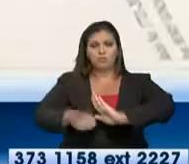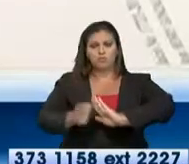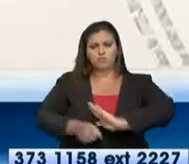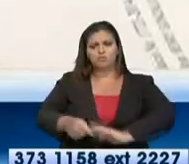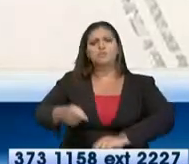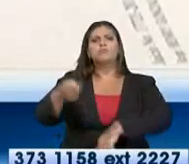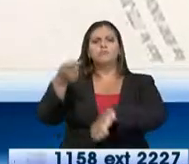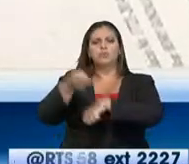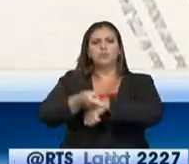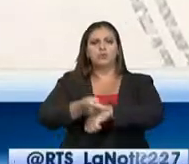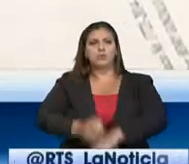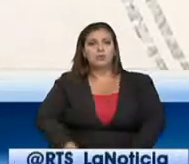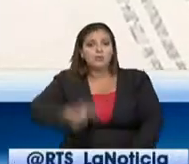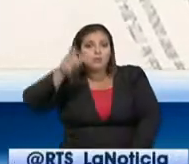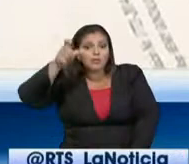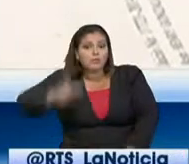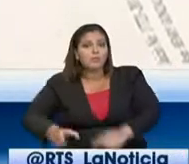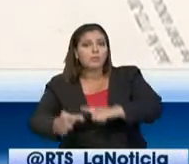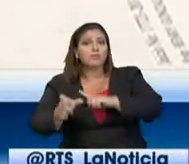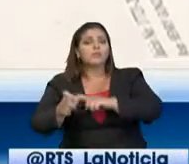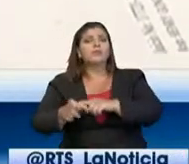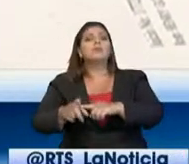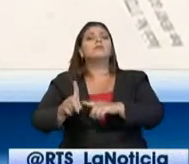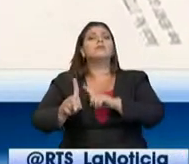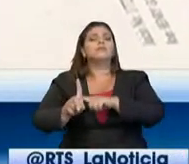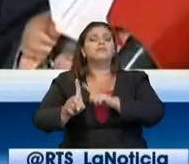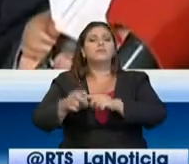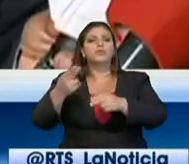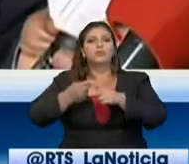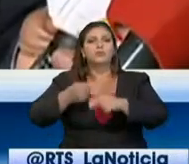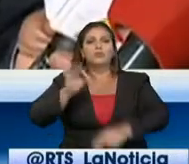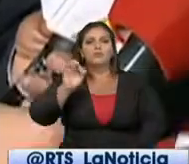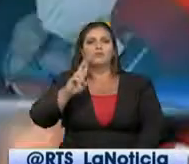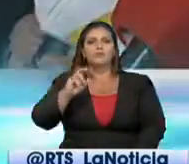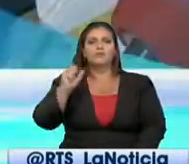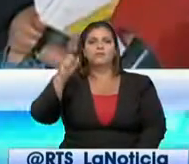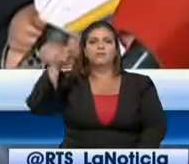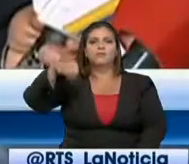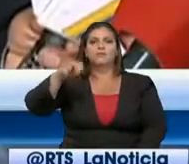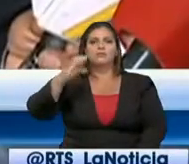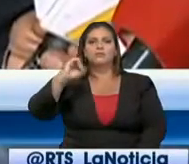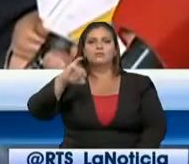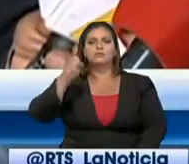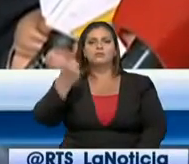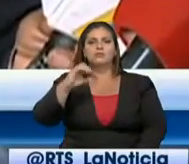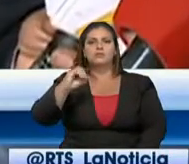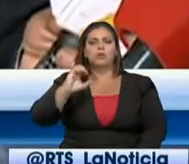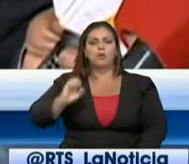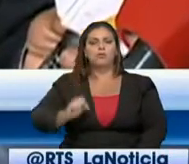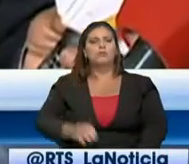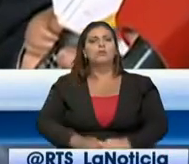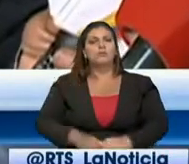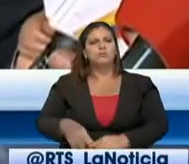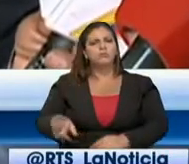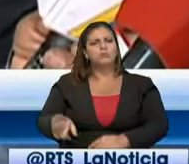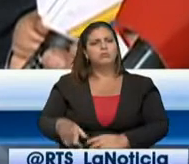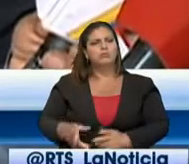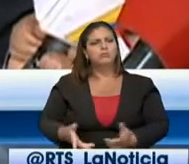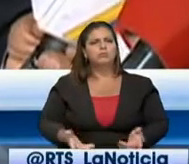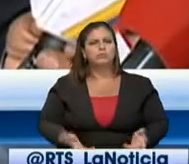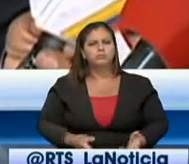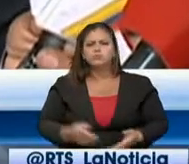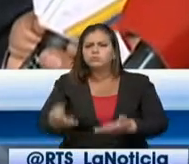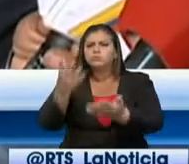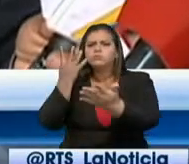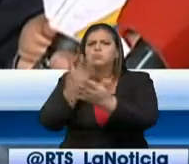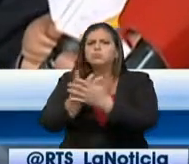E., quien en primera instancia fue acusado de cómplice. Les ponen 18 meses de prisión cuando no